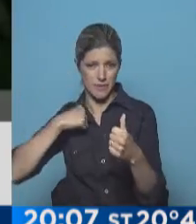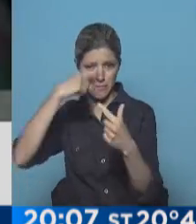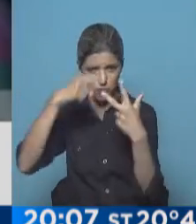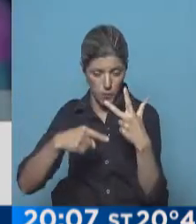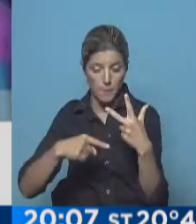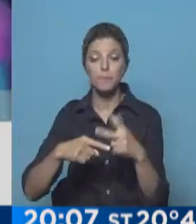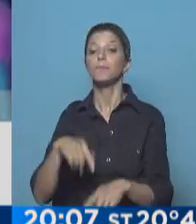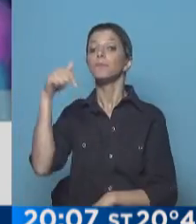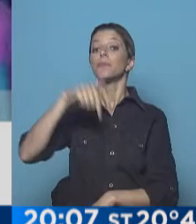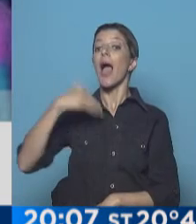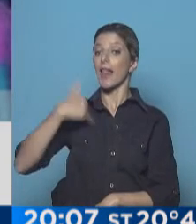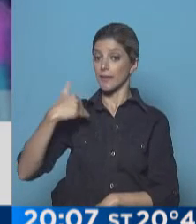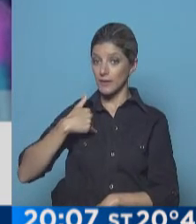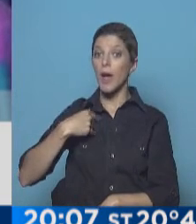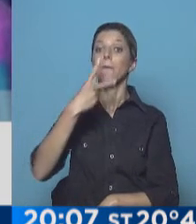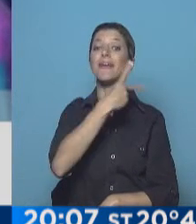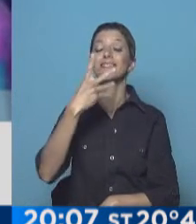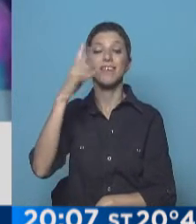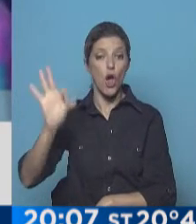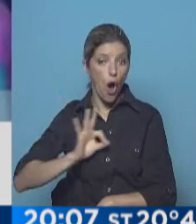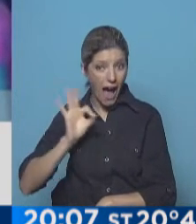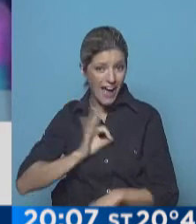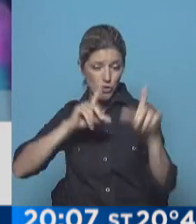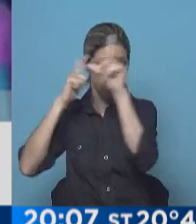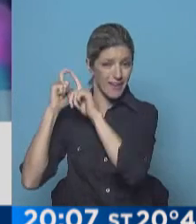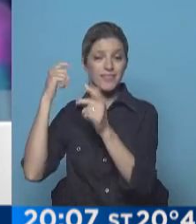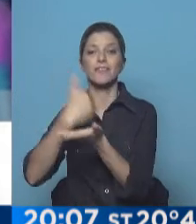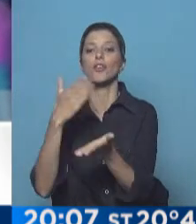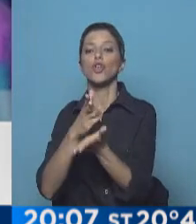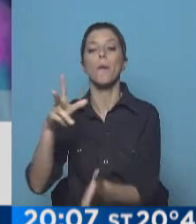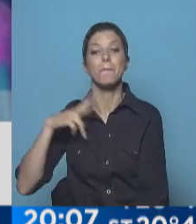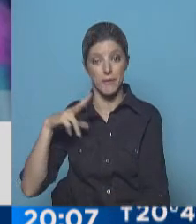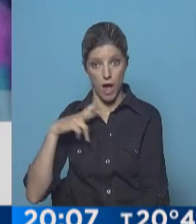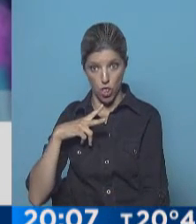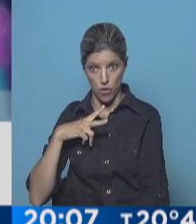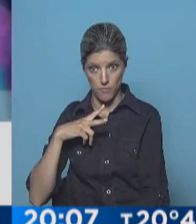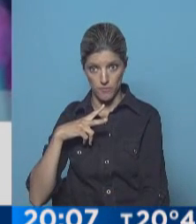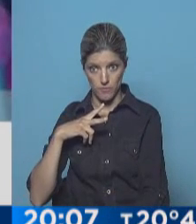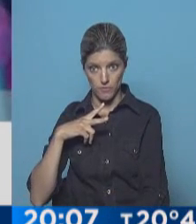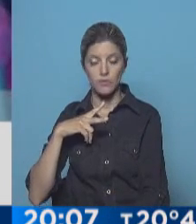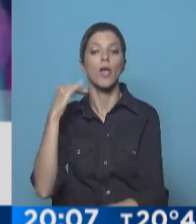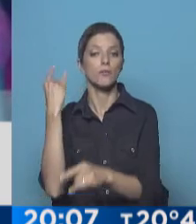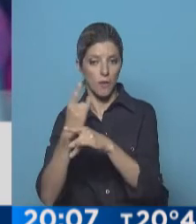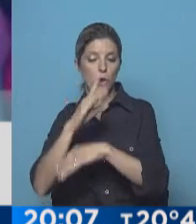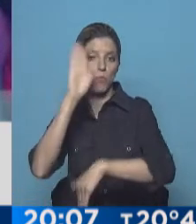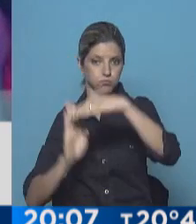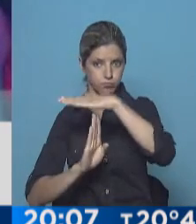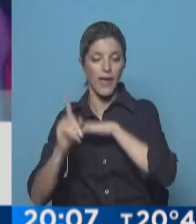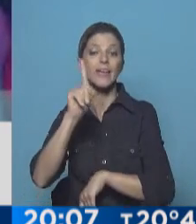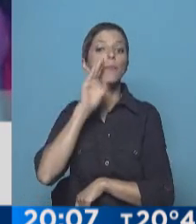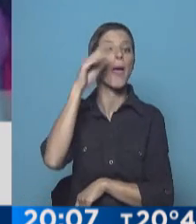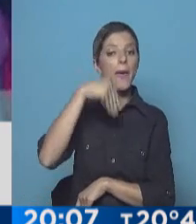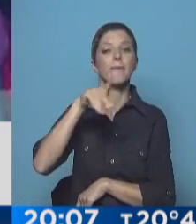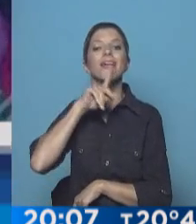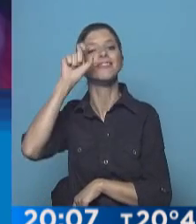Argentina acumuló 25 años de experiencia en el sector privado, con puestos de jerarquía en IBM y Telecom.